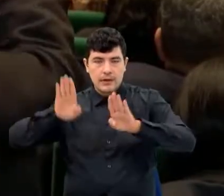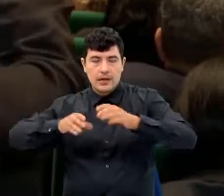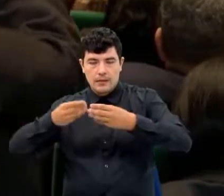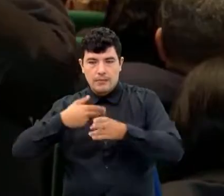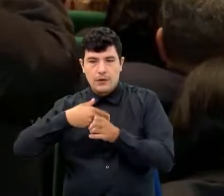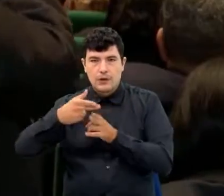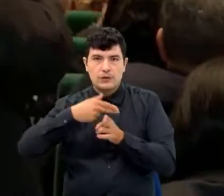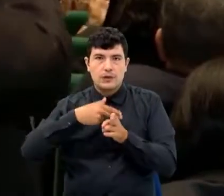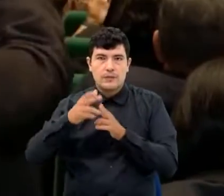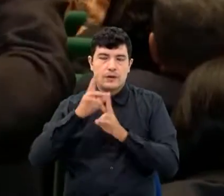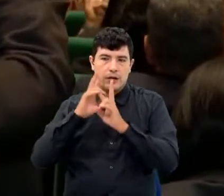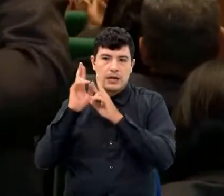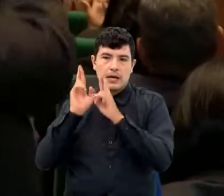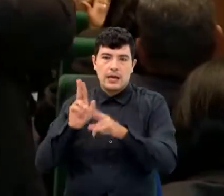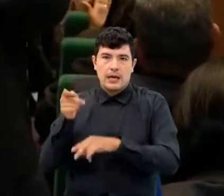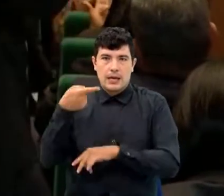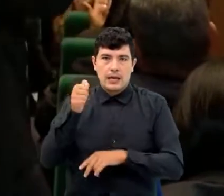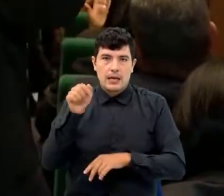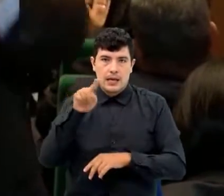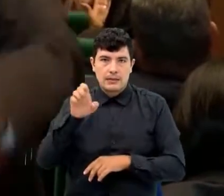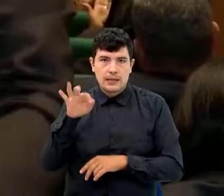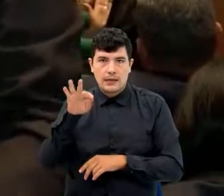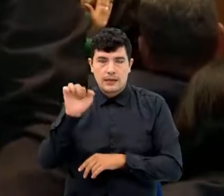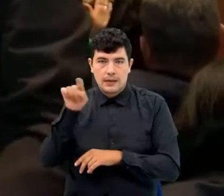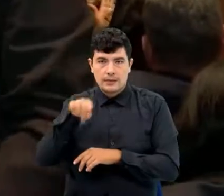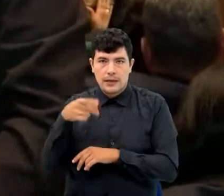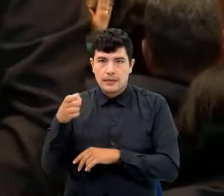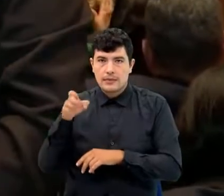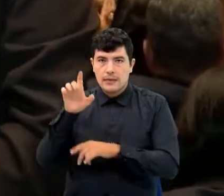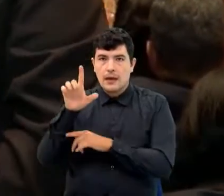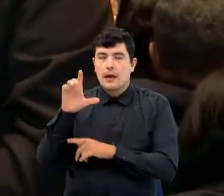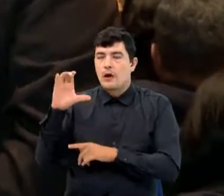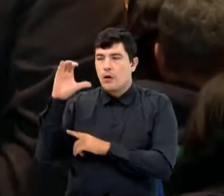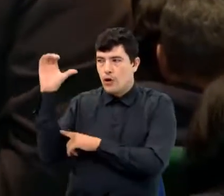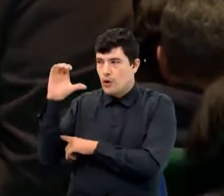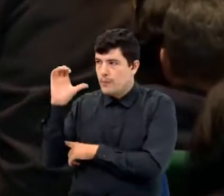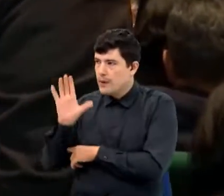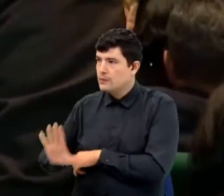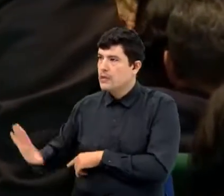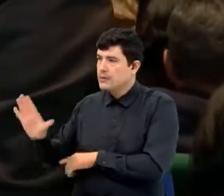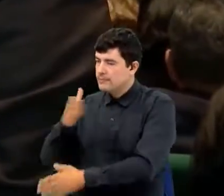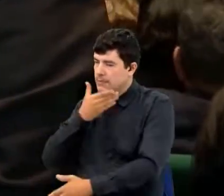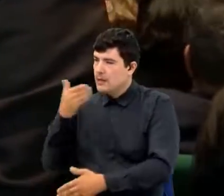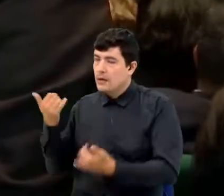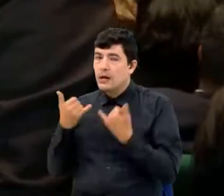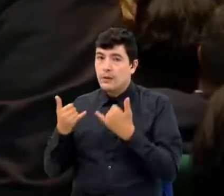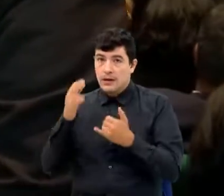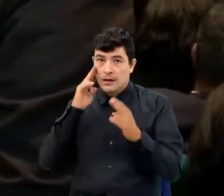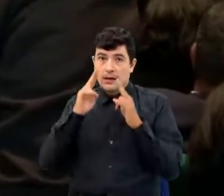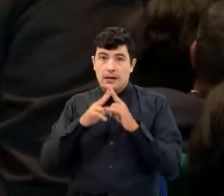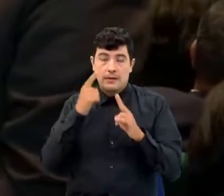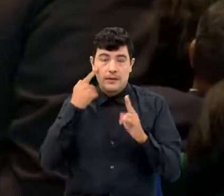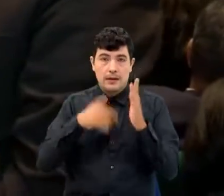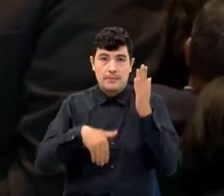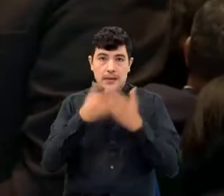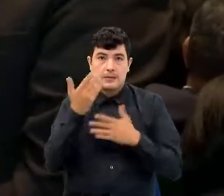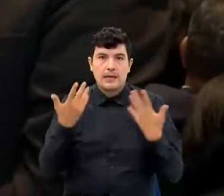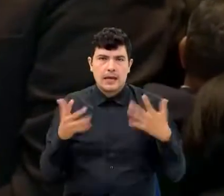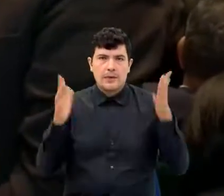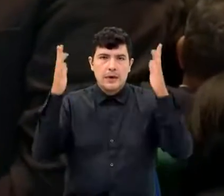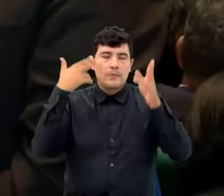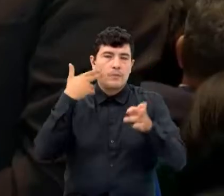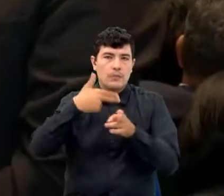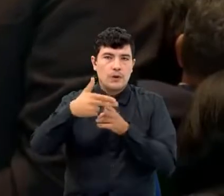próximos galardones Gacetas de Colombia. Ustedes son de los mejores. Muchísimas gracias, José, lo dejamos para que inicie este evento, porque en contados